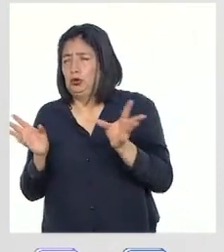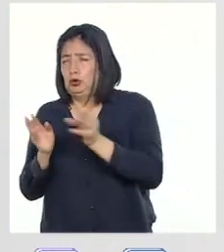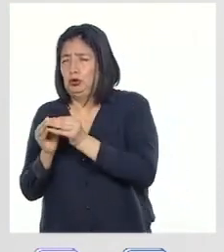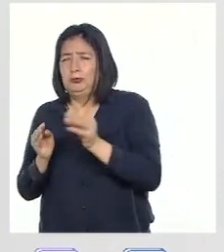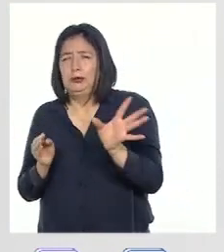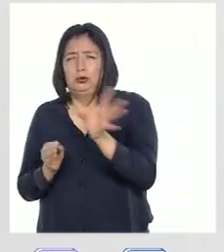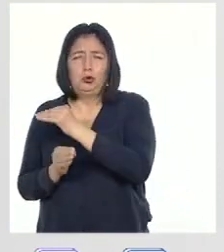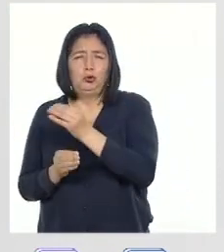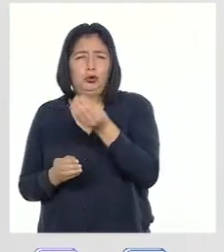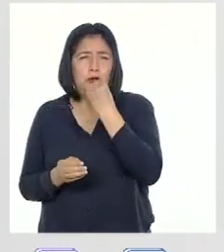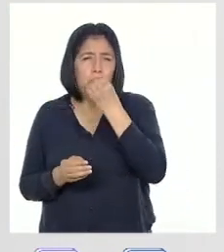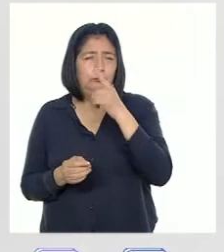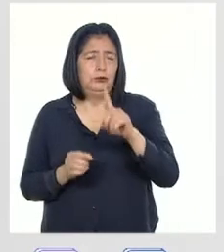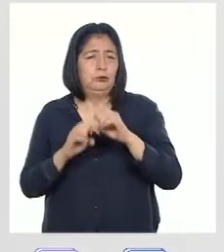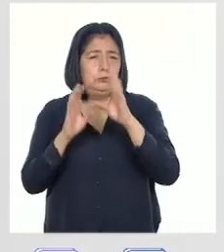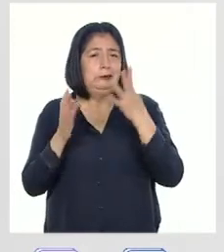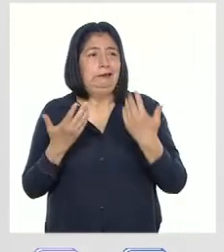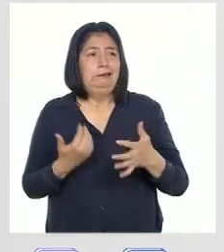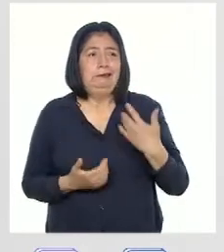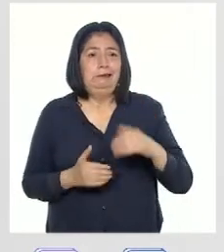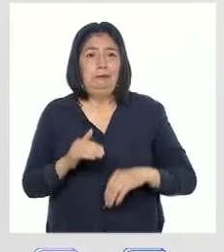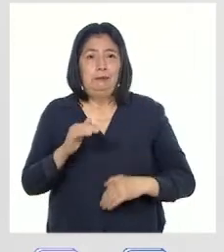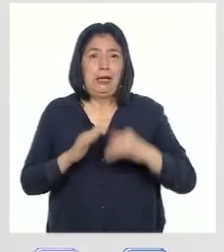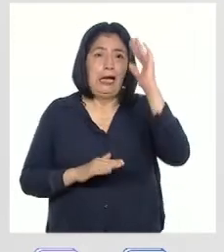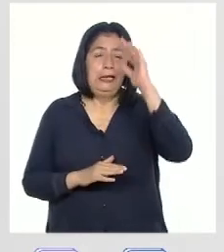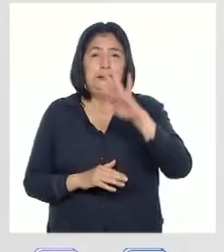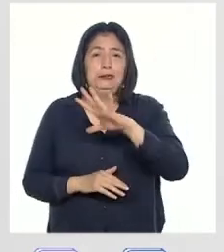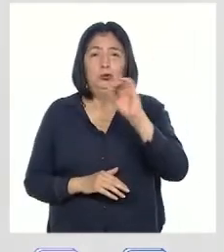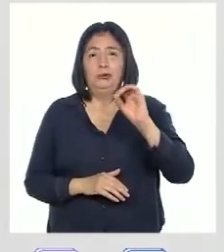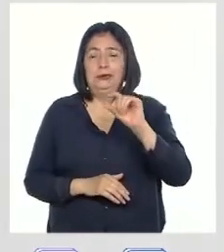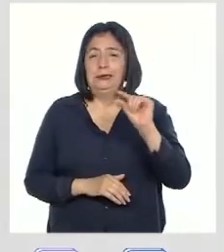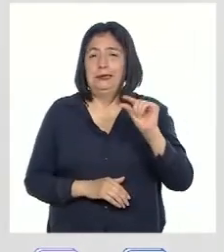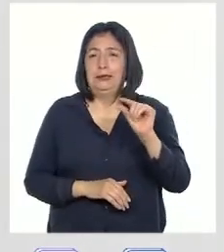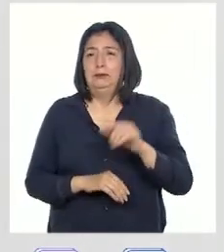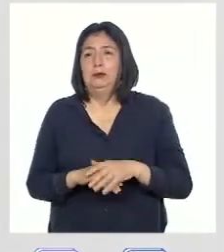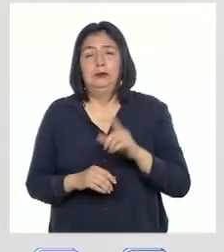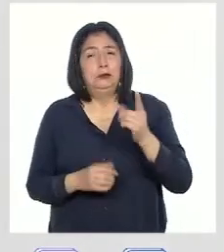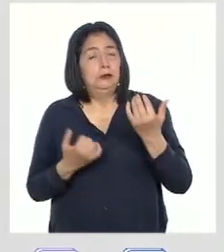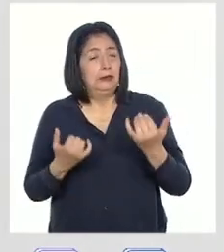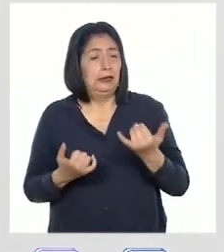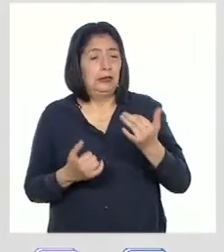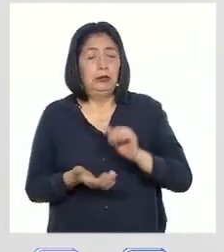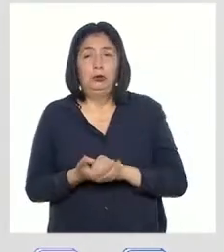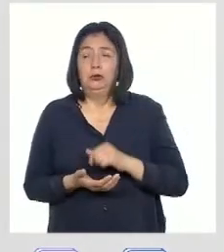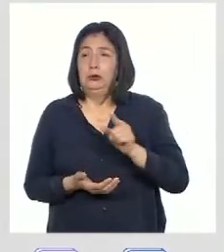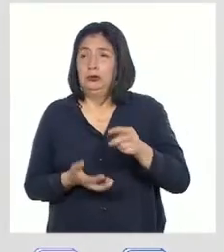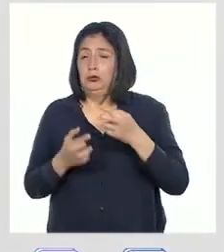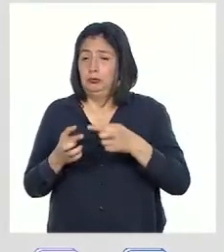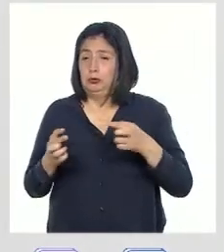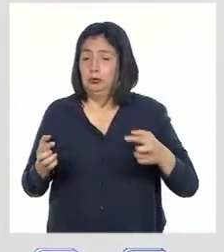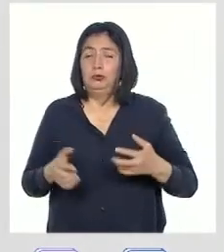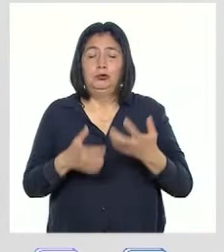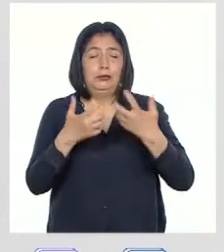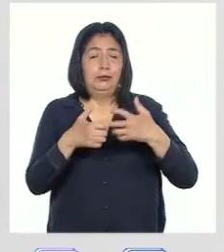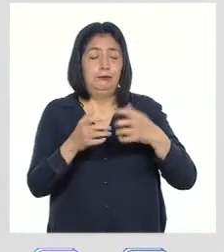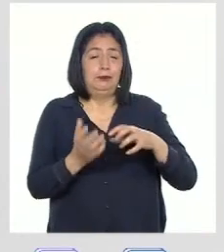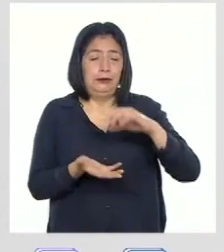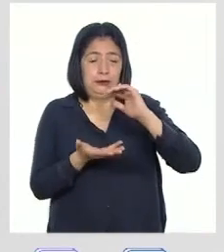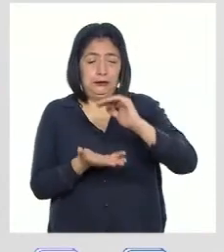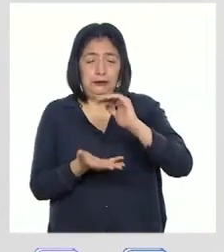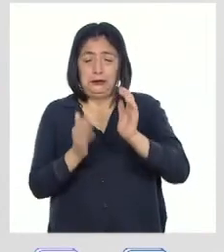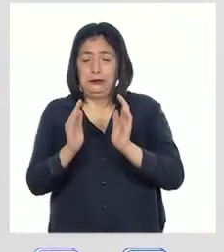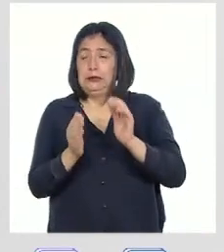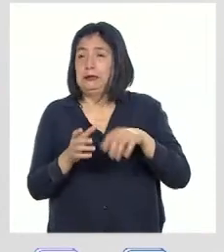día, es muy probable que pases la barrera de los 50 gramos. Actualmente, los productos procesados llevan